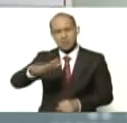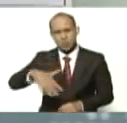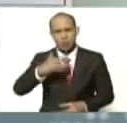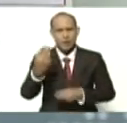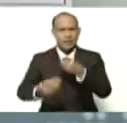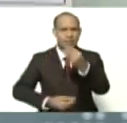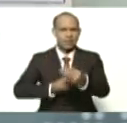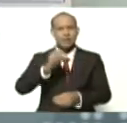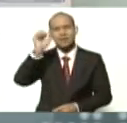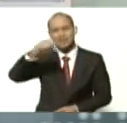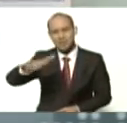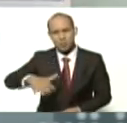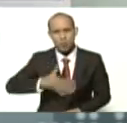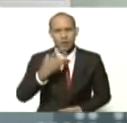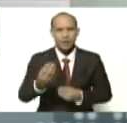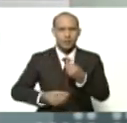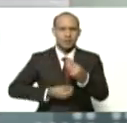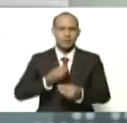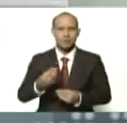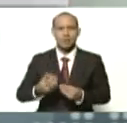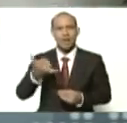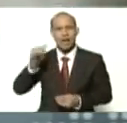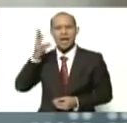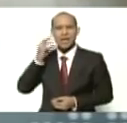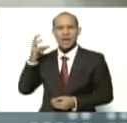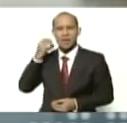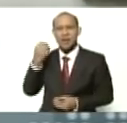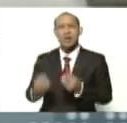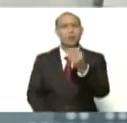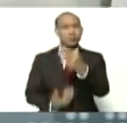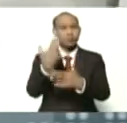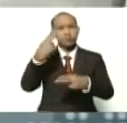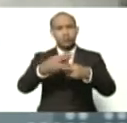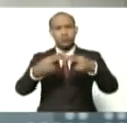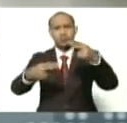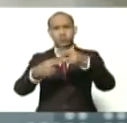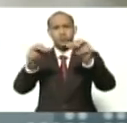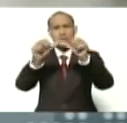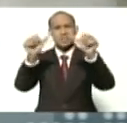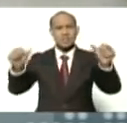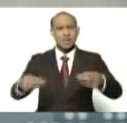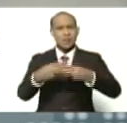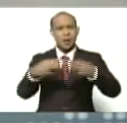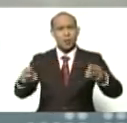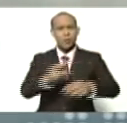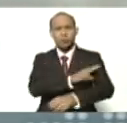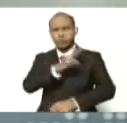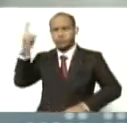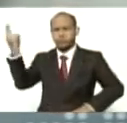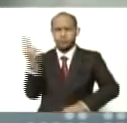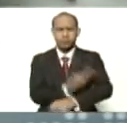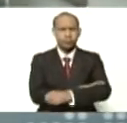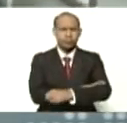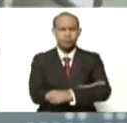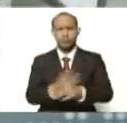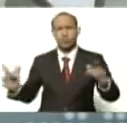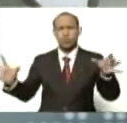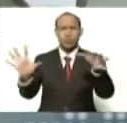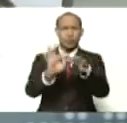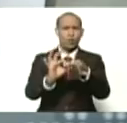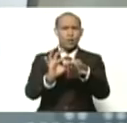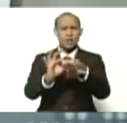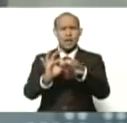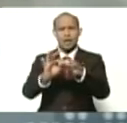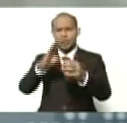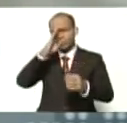si podemos construir un sistema público de salud poderoso conectado a la